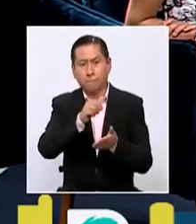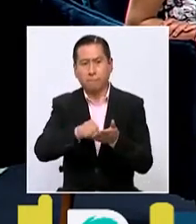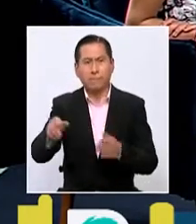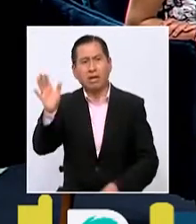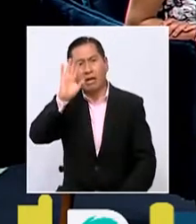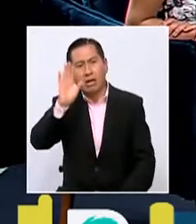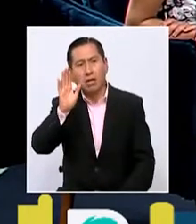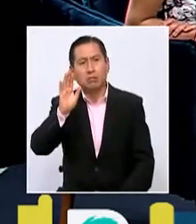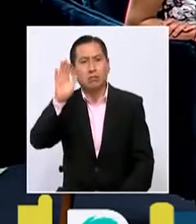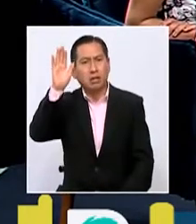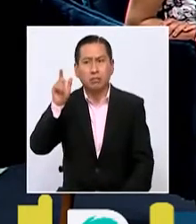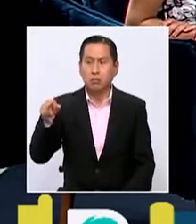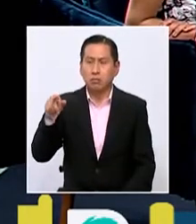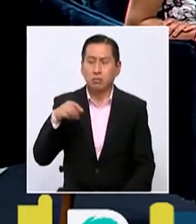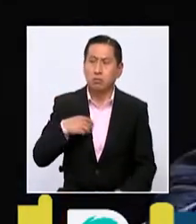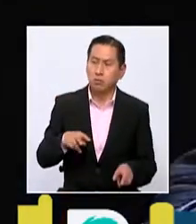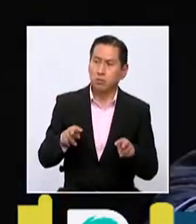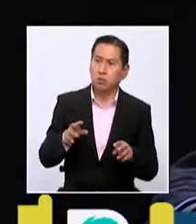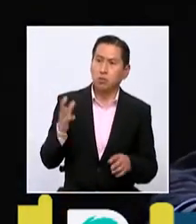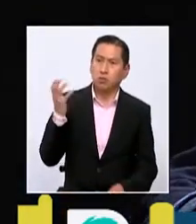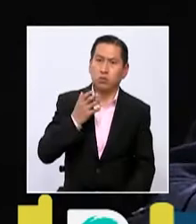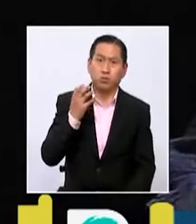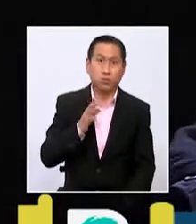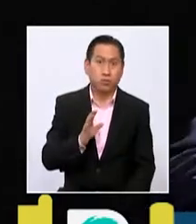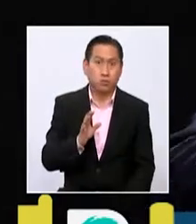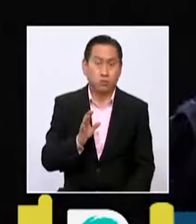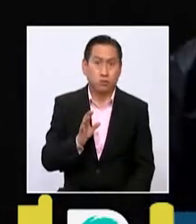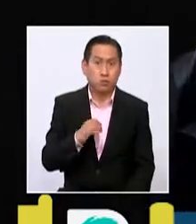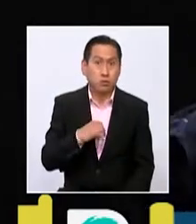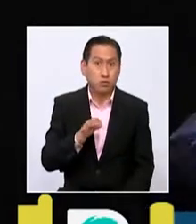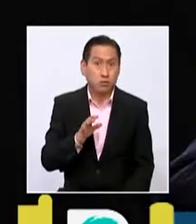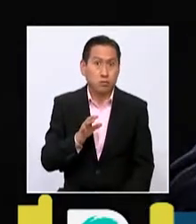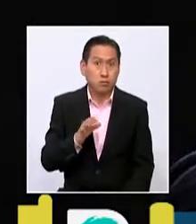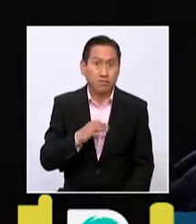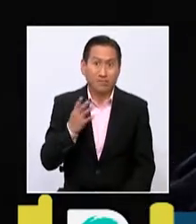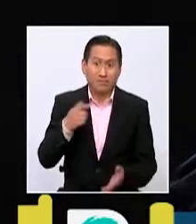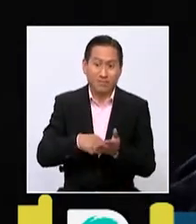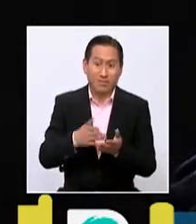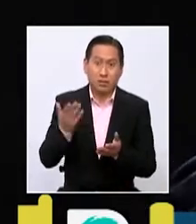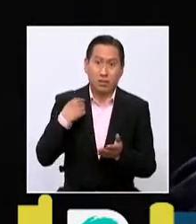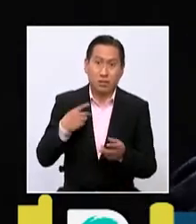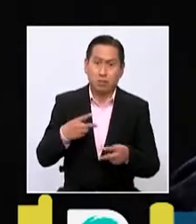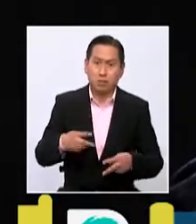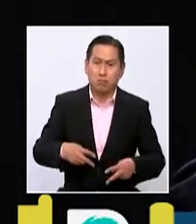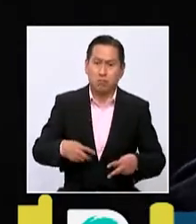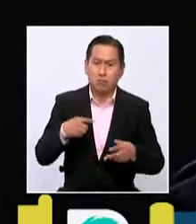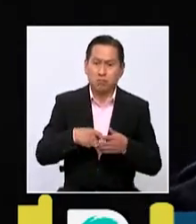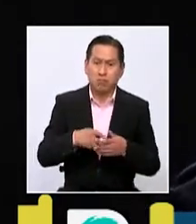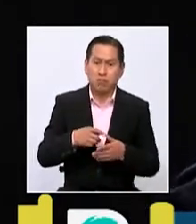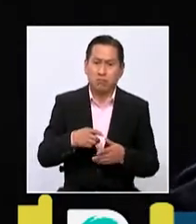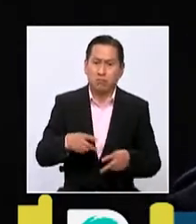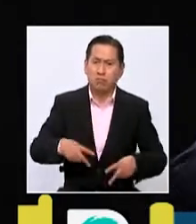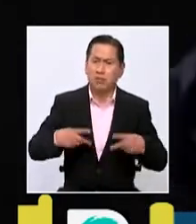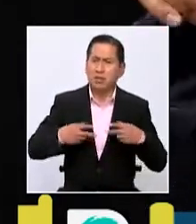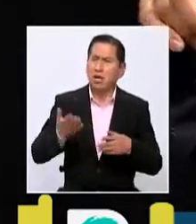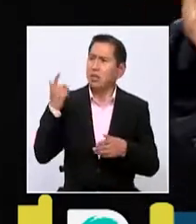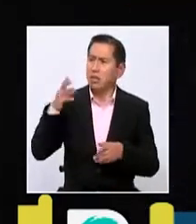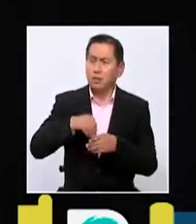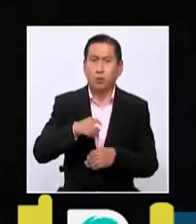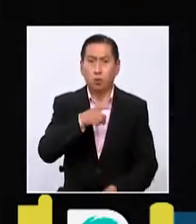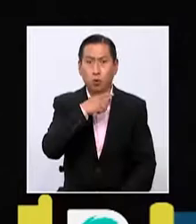autógrafo. Yo de pronto he vivido eso, lo viví en